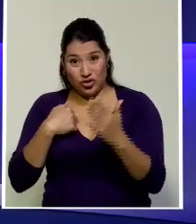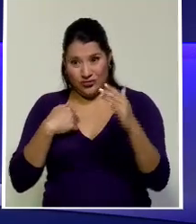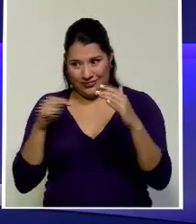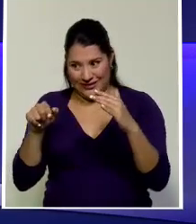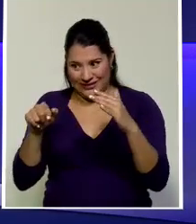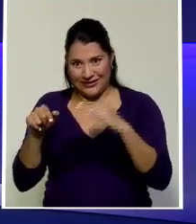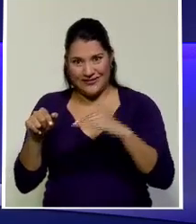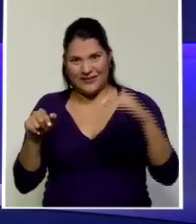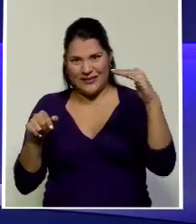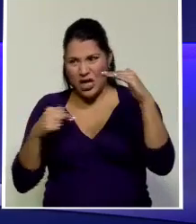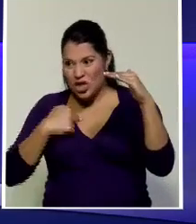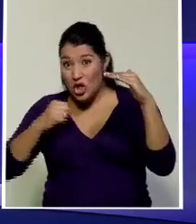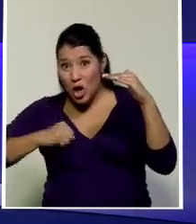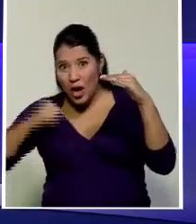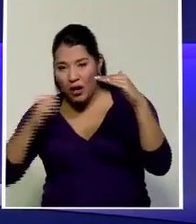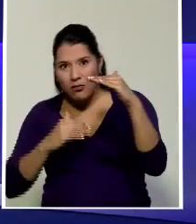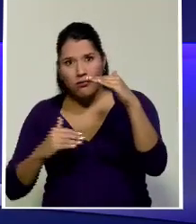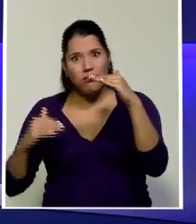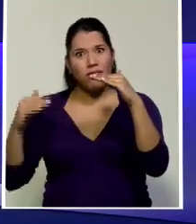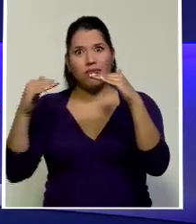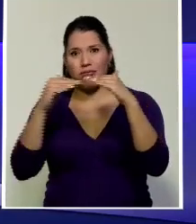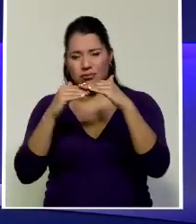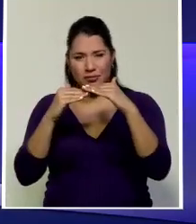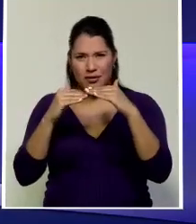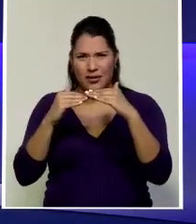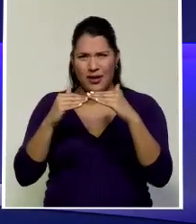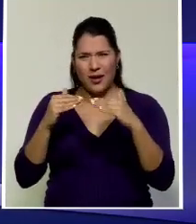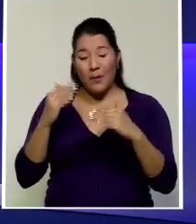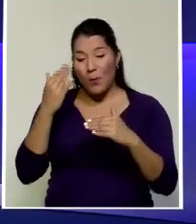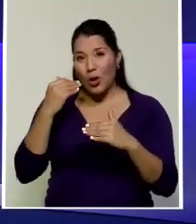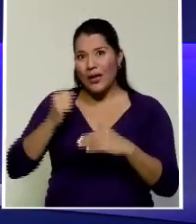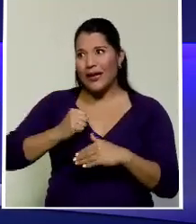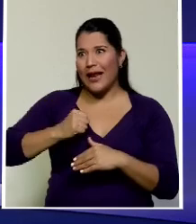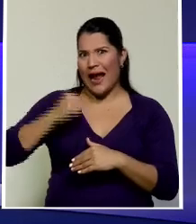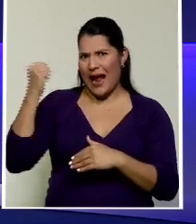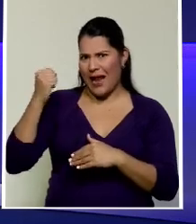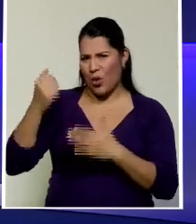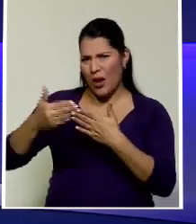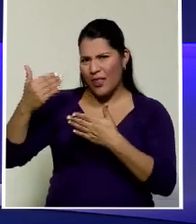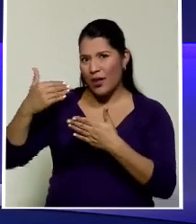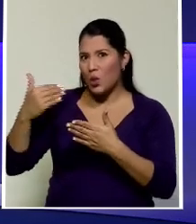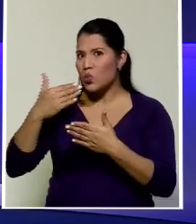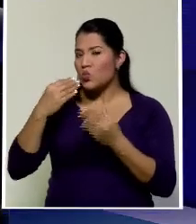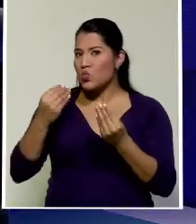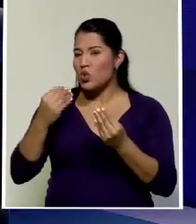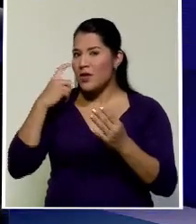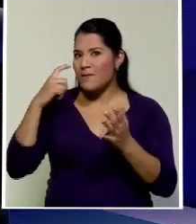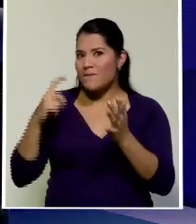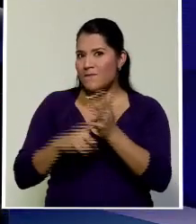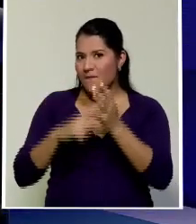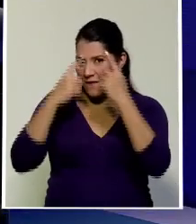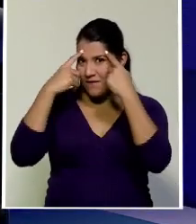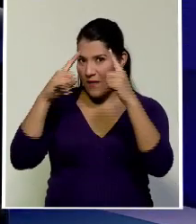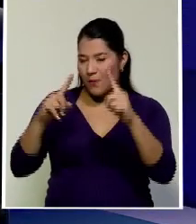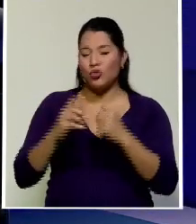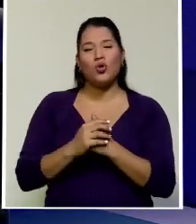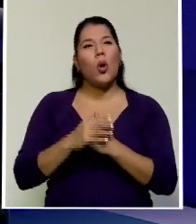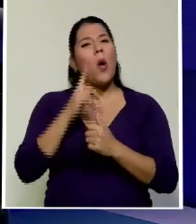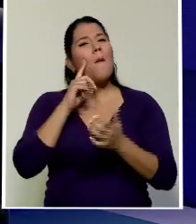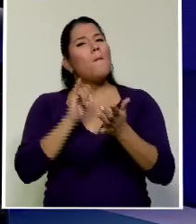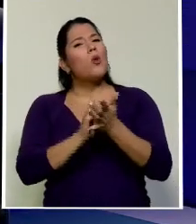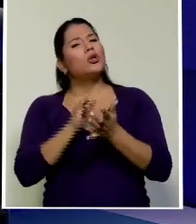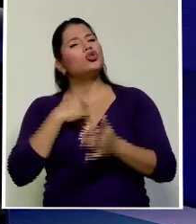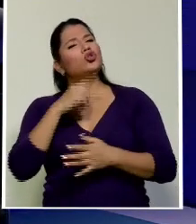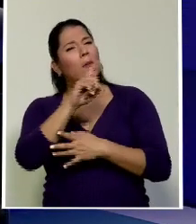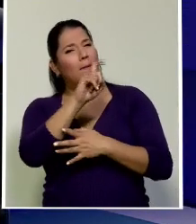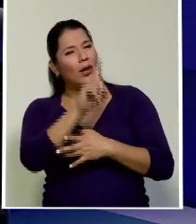una nómina muy potente, de escritores muy reconocidos además. Justamente por eso lo preguntaba, porque muchas veces los